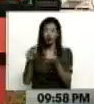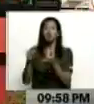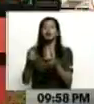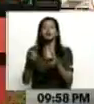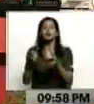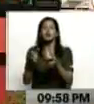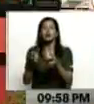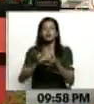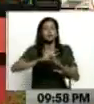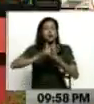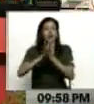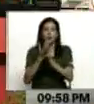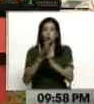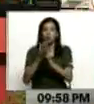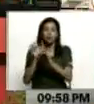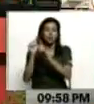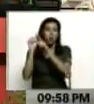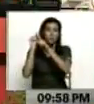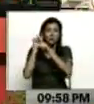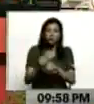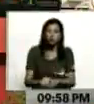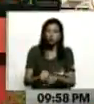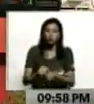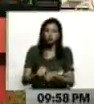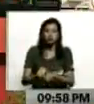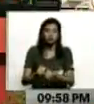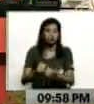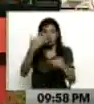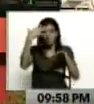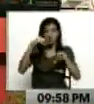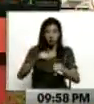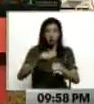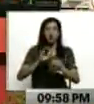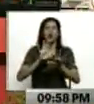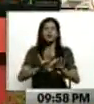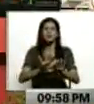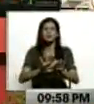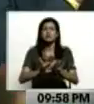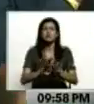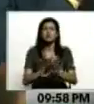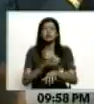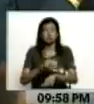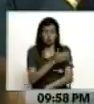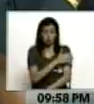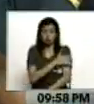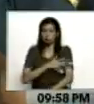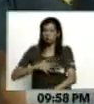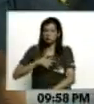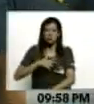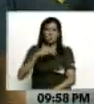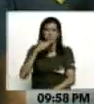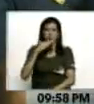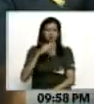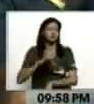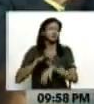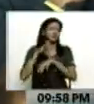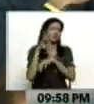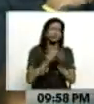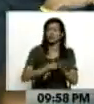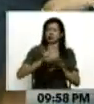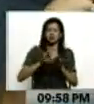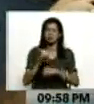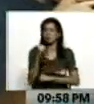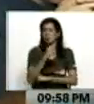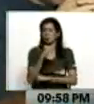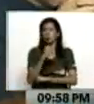oligarquía la dominación y el imperialismo por ello la reacción de la derecha fue cuando comenzaron a escribir ustedes vieron las barbaridades es mejor no